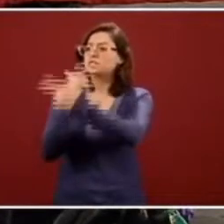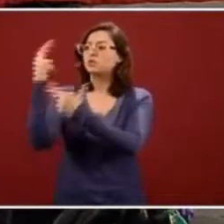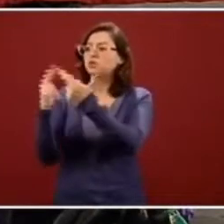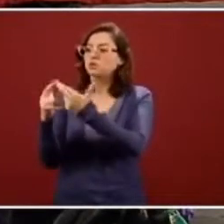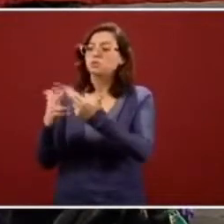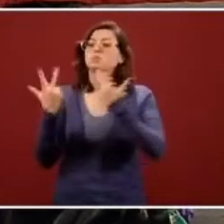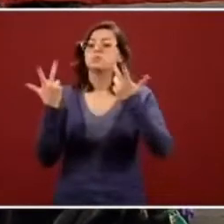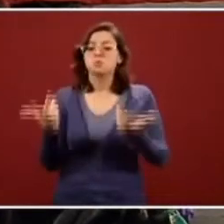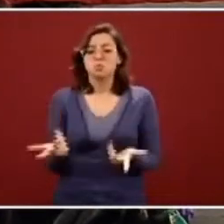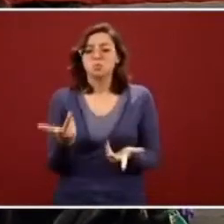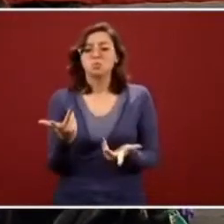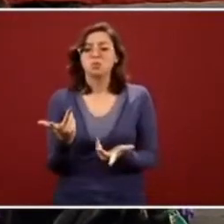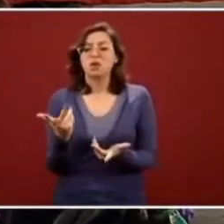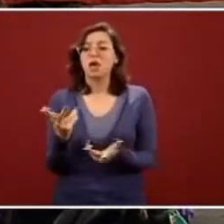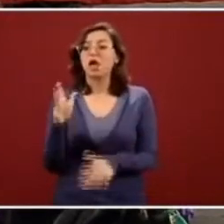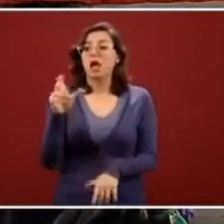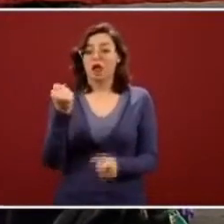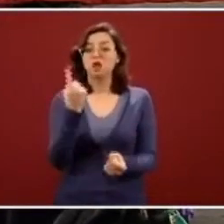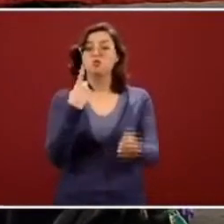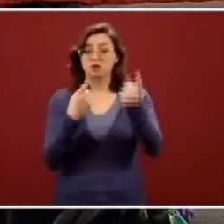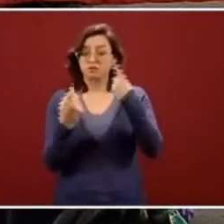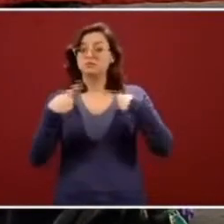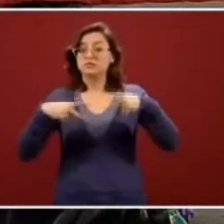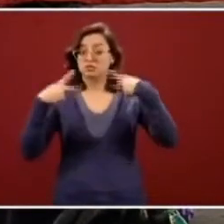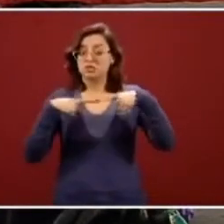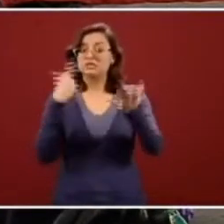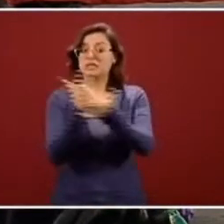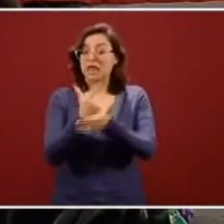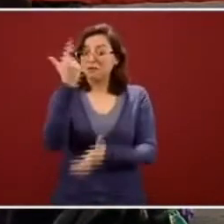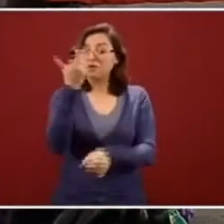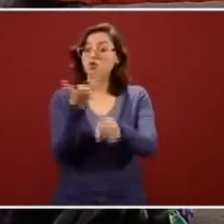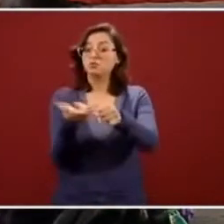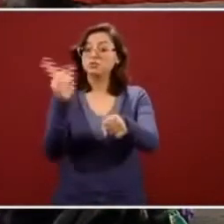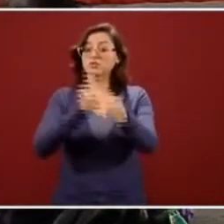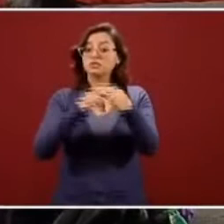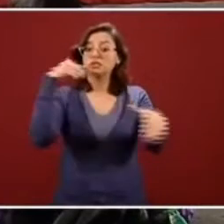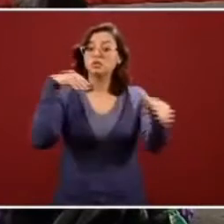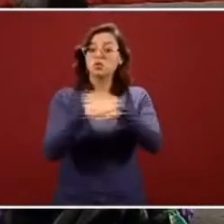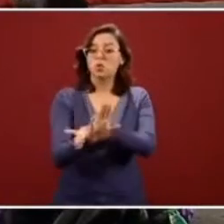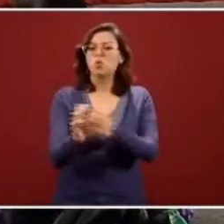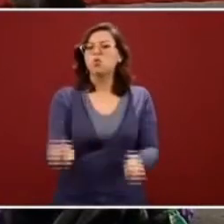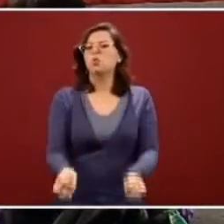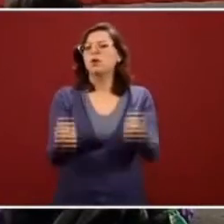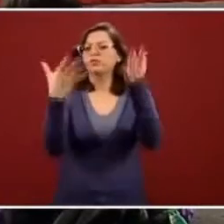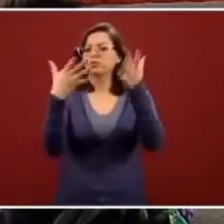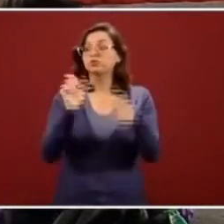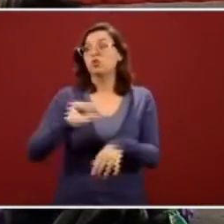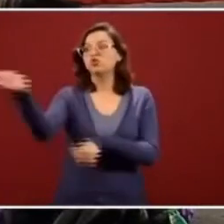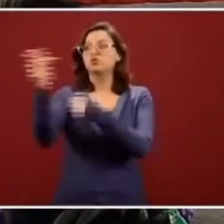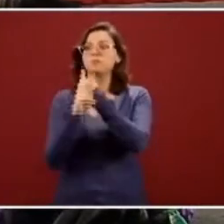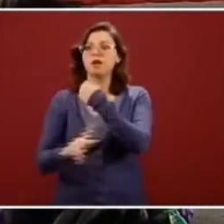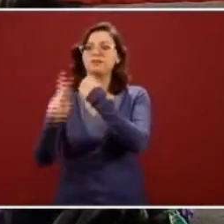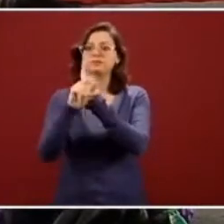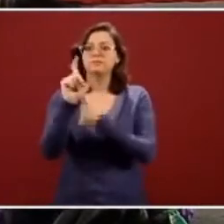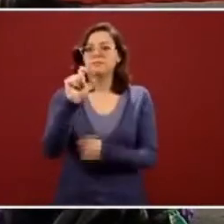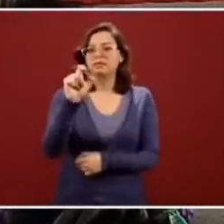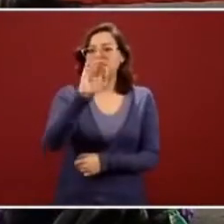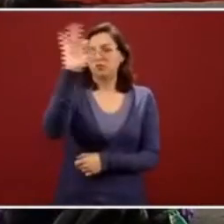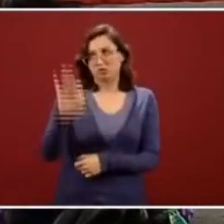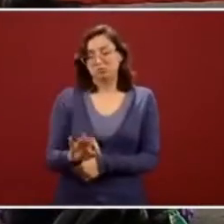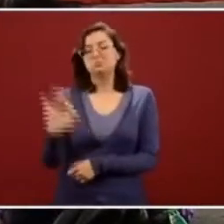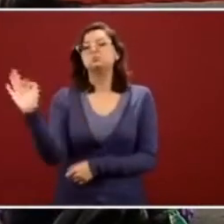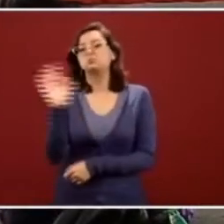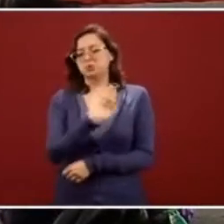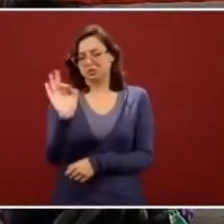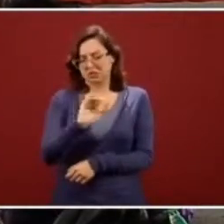una carga de casos graves o de personas hospitalizadas de hasta un 20%. ¿Sí? La media global ha